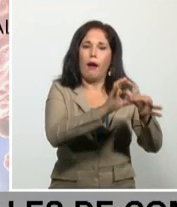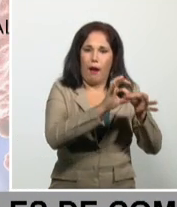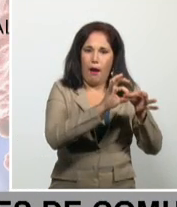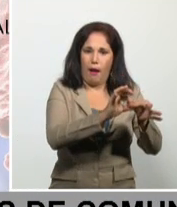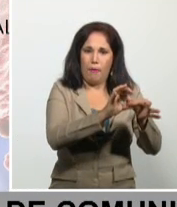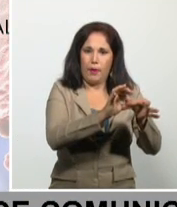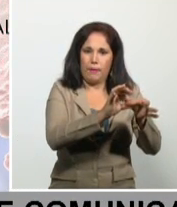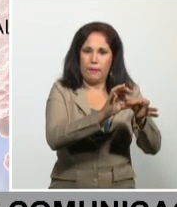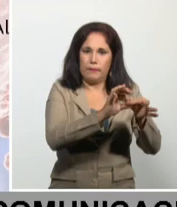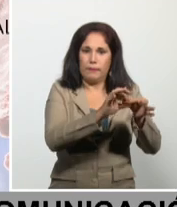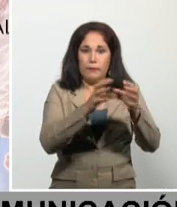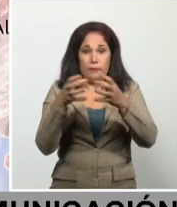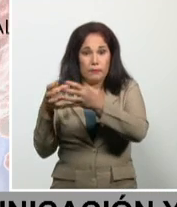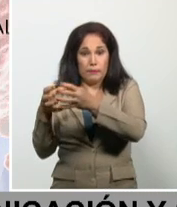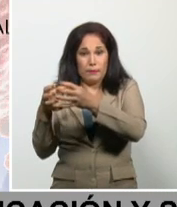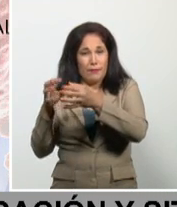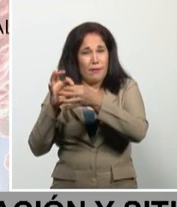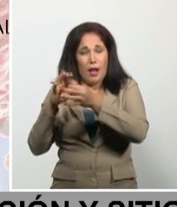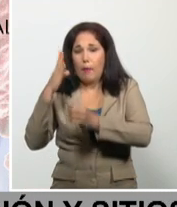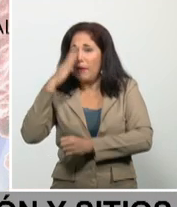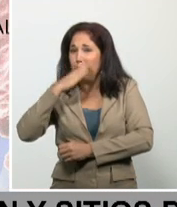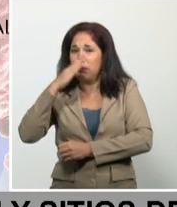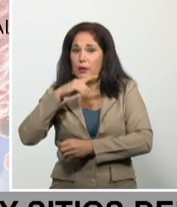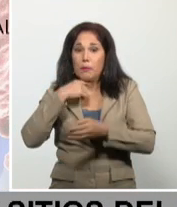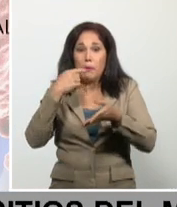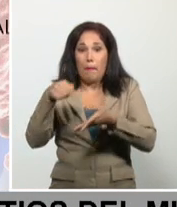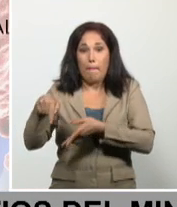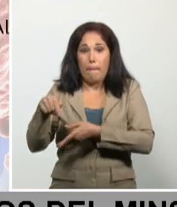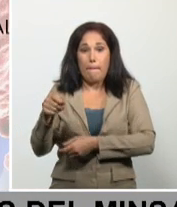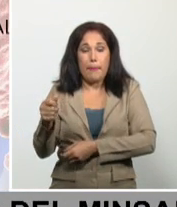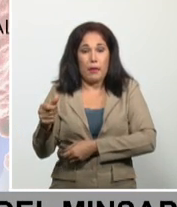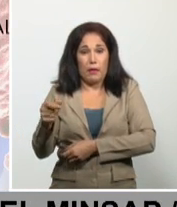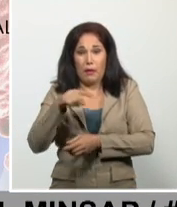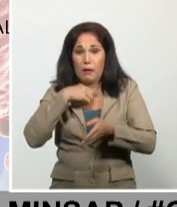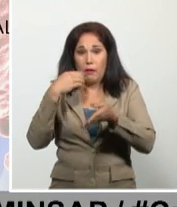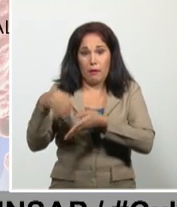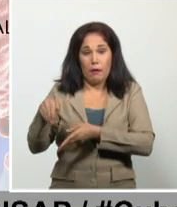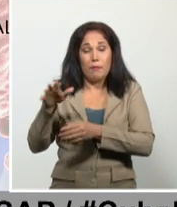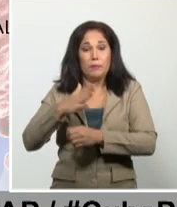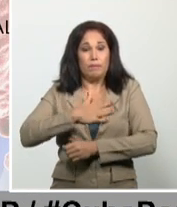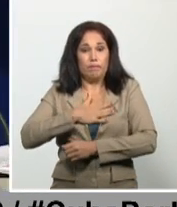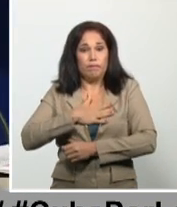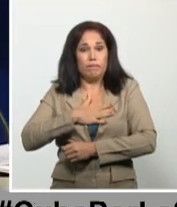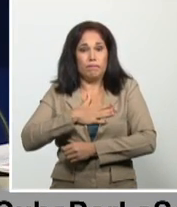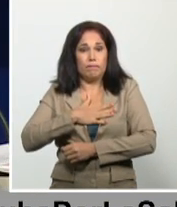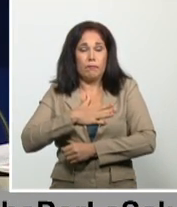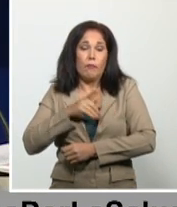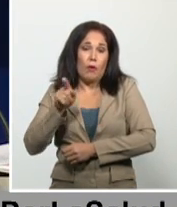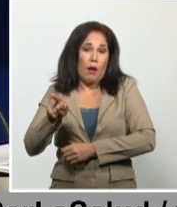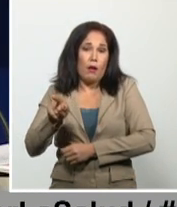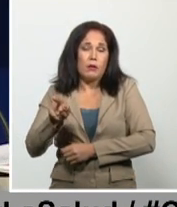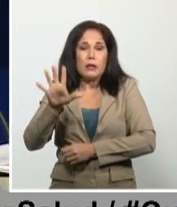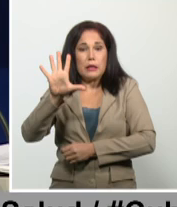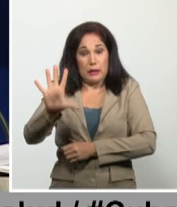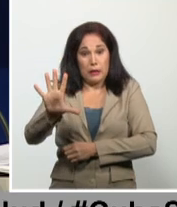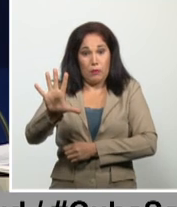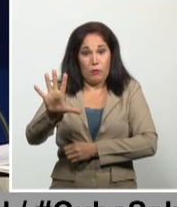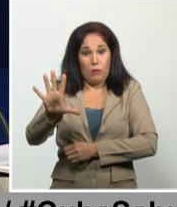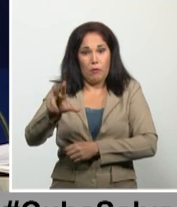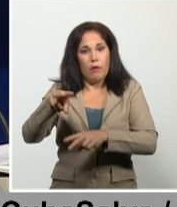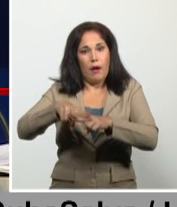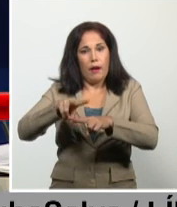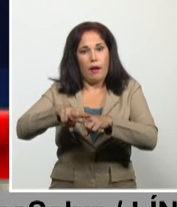grave. Los 9 pacientes que están en estado crítico pertenecen o están 5 en La